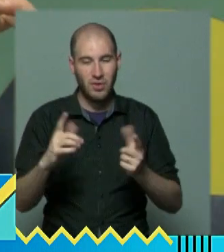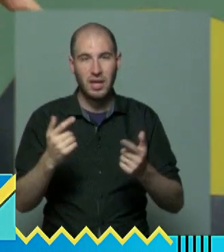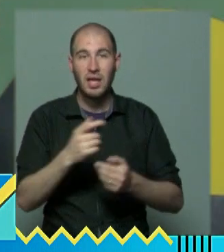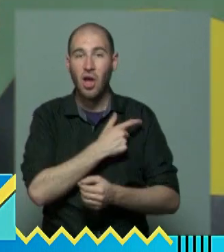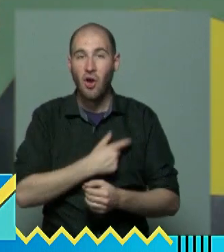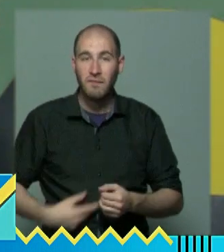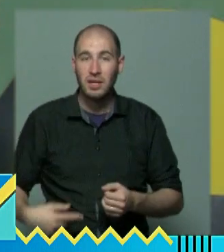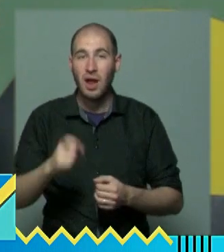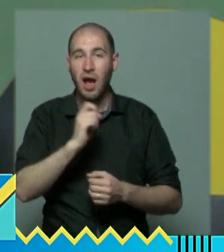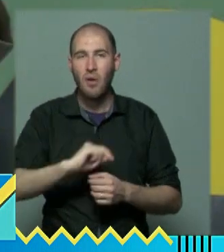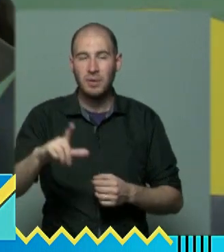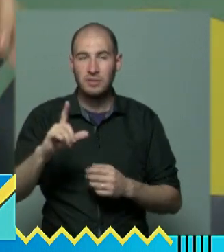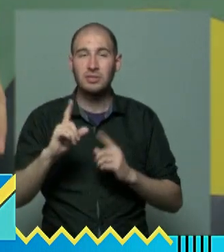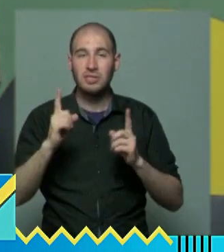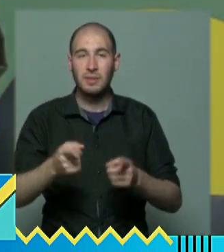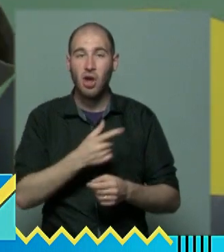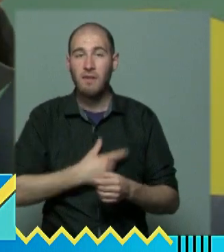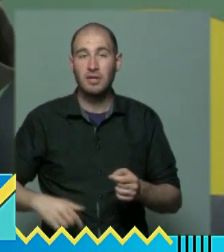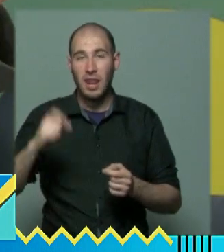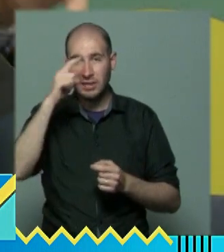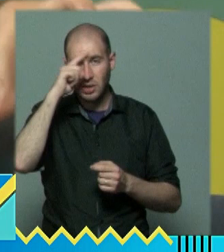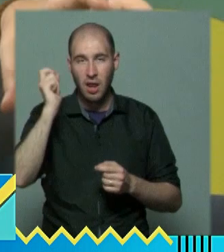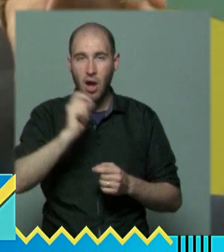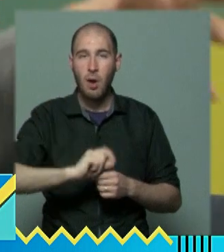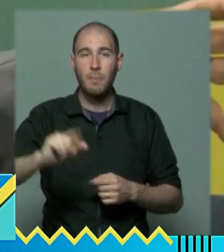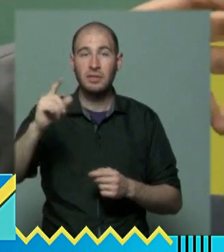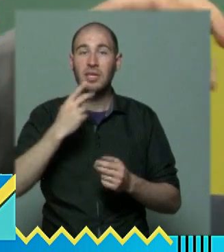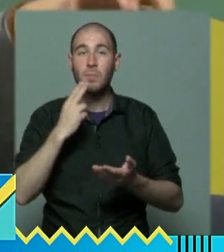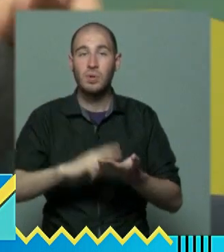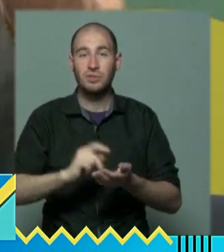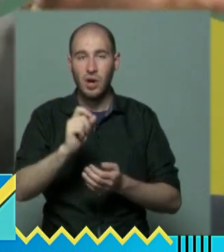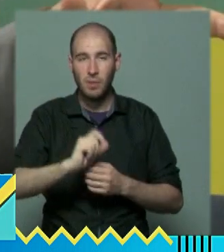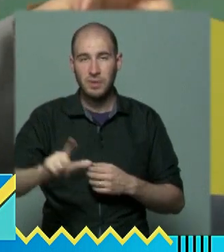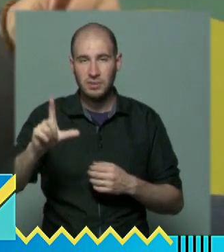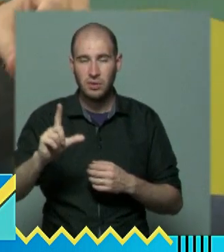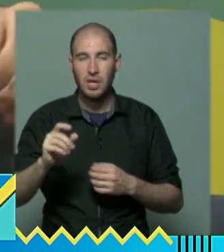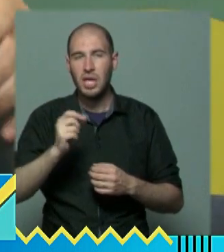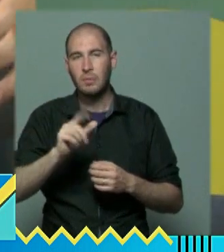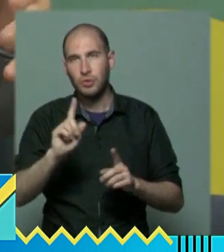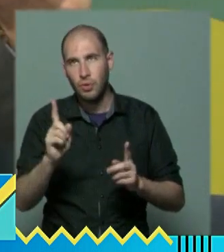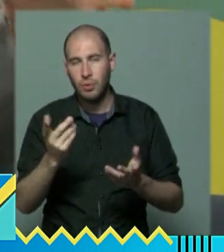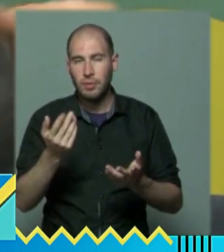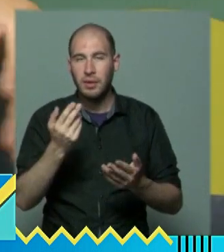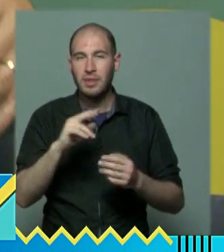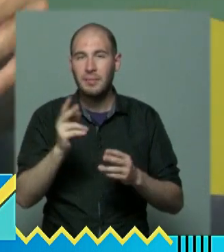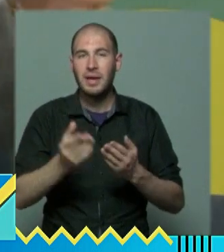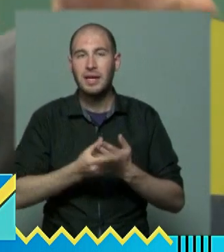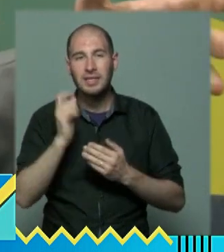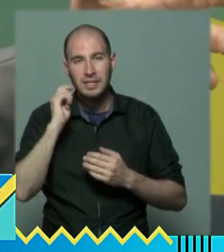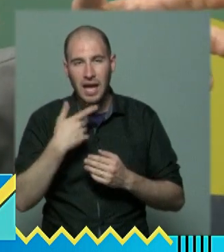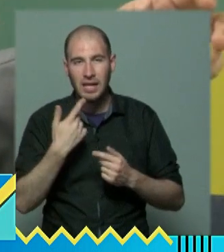gobierno aumentó, inclusive el gobierno nacional, aumentó impuestos, o no impuestos, sino tema de gas